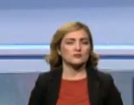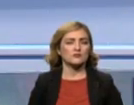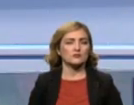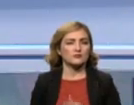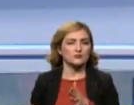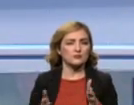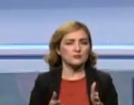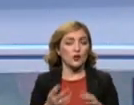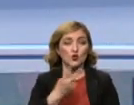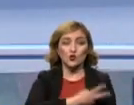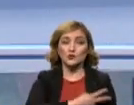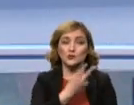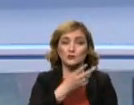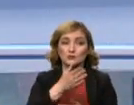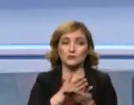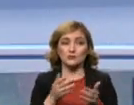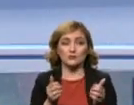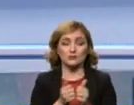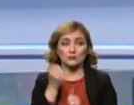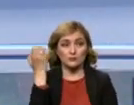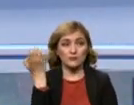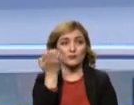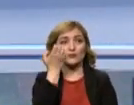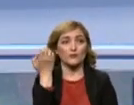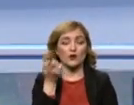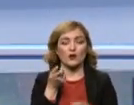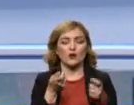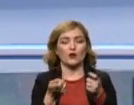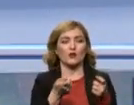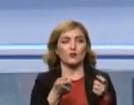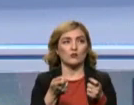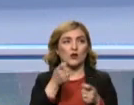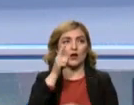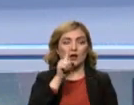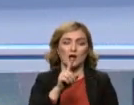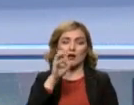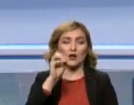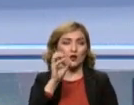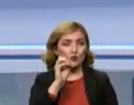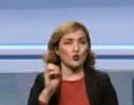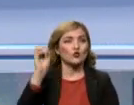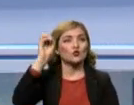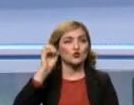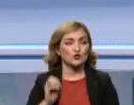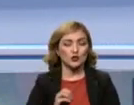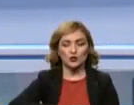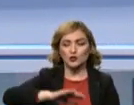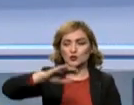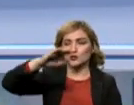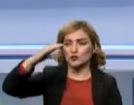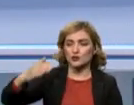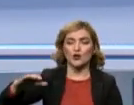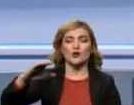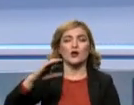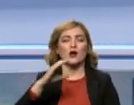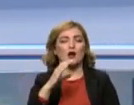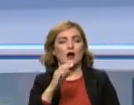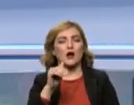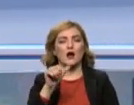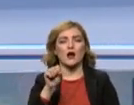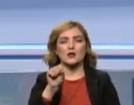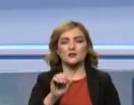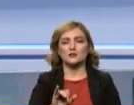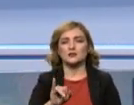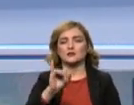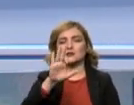Después de casi 2 días y medio, equipos de emergencia lograron controlar al 100% el incendio en el Cerro Casitagua, en Pomasqui.